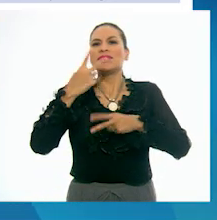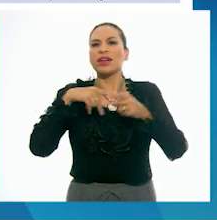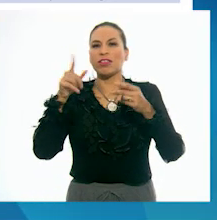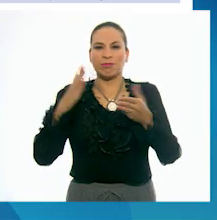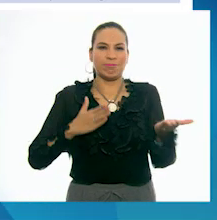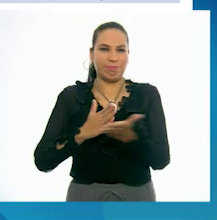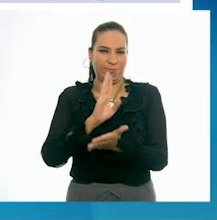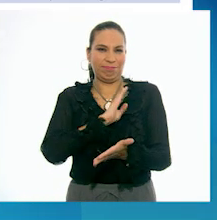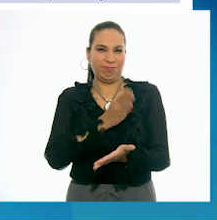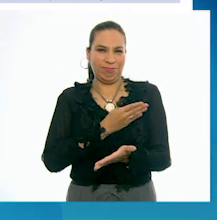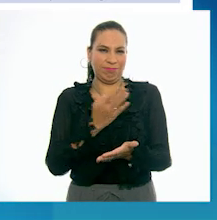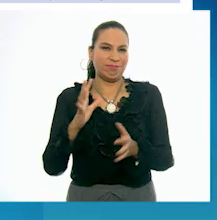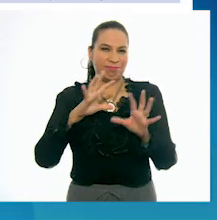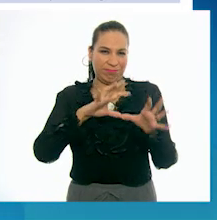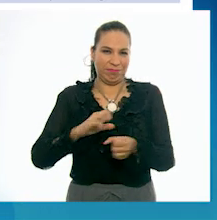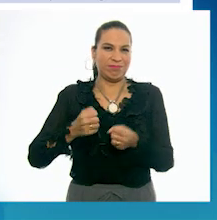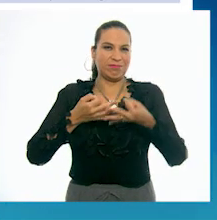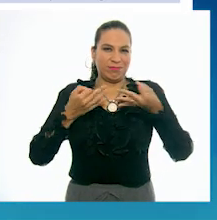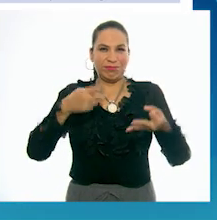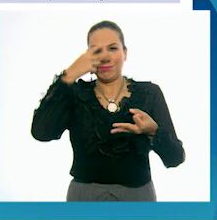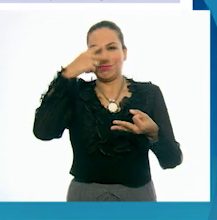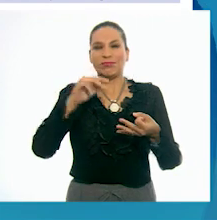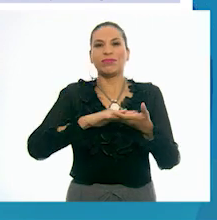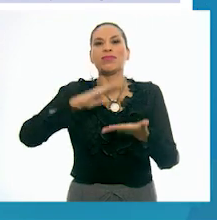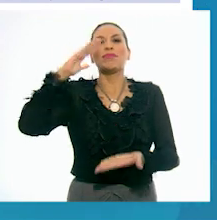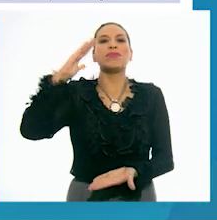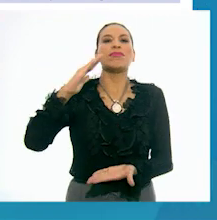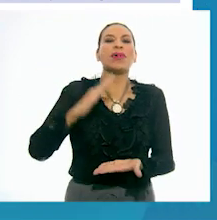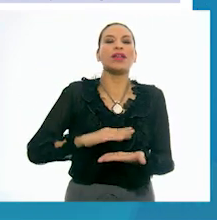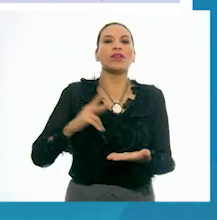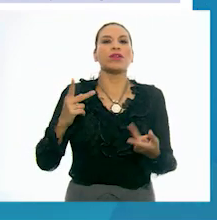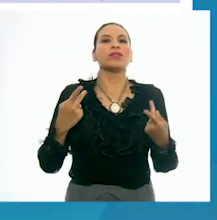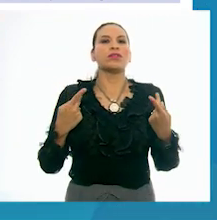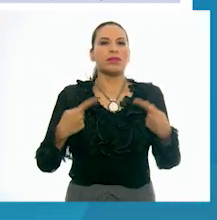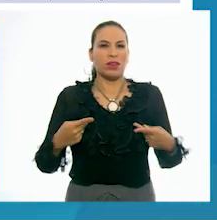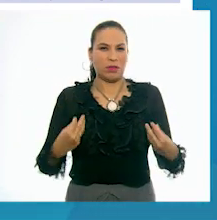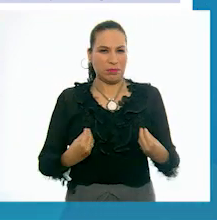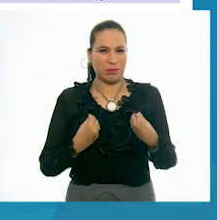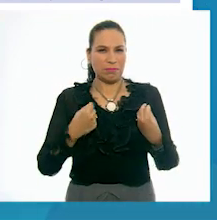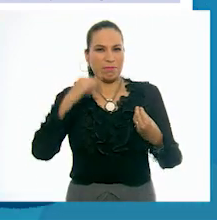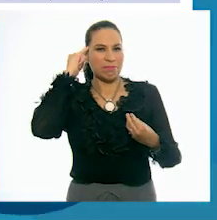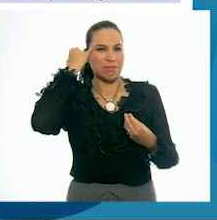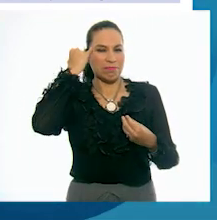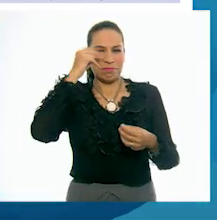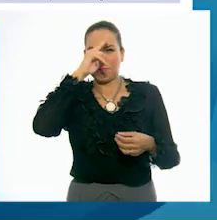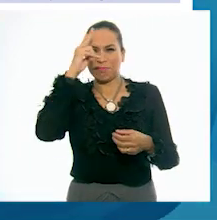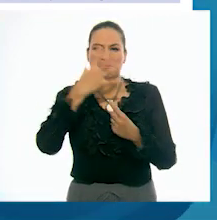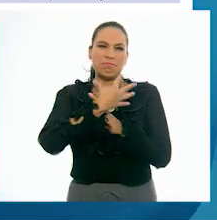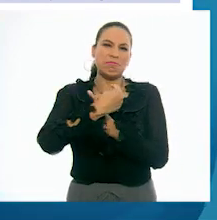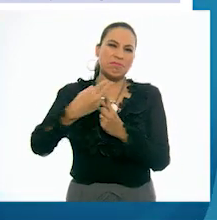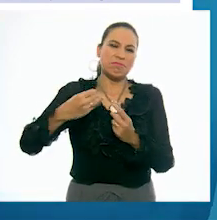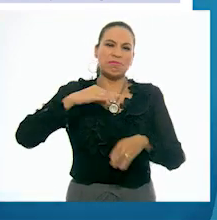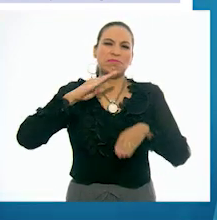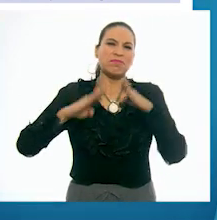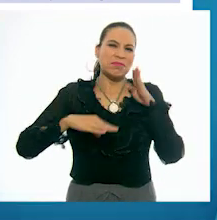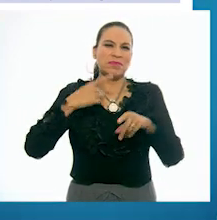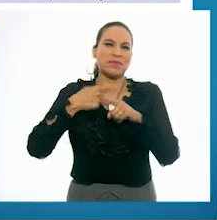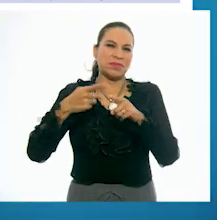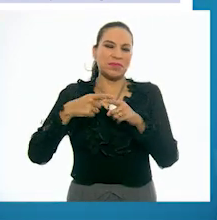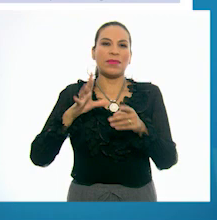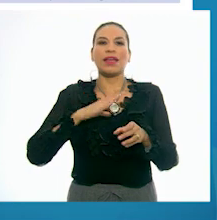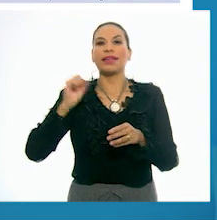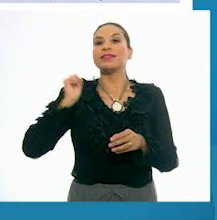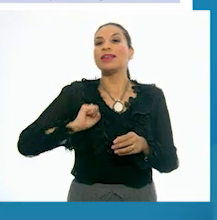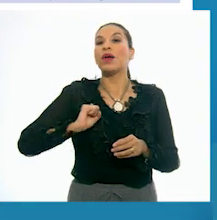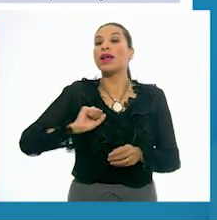la conquista, como ya lo comentó Jenny, fue la disminución de la población indígena por las terribles epidemias que ocurrieron en